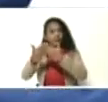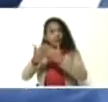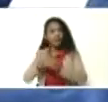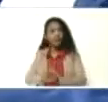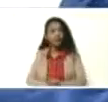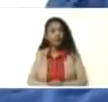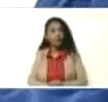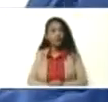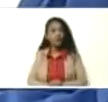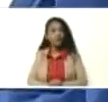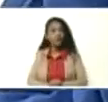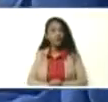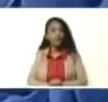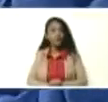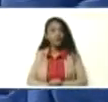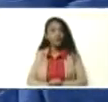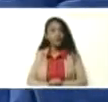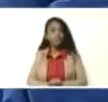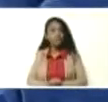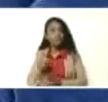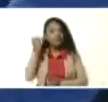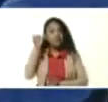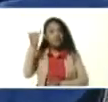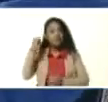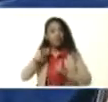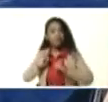y tome iniciativas